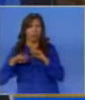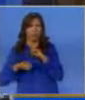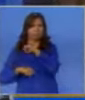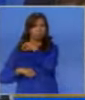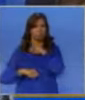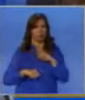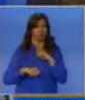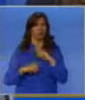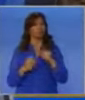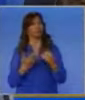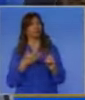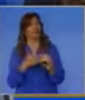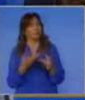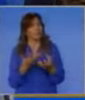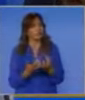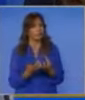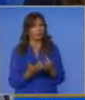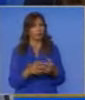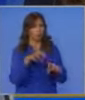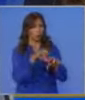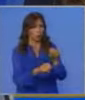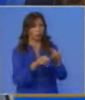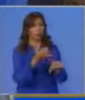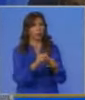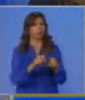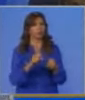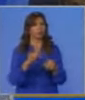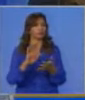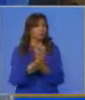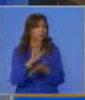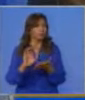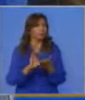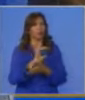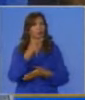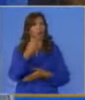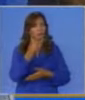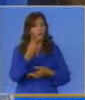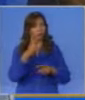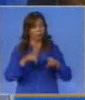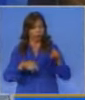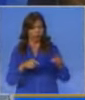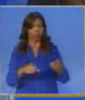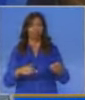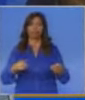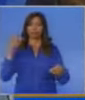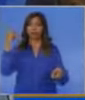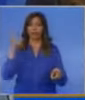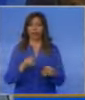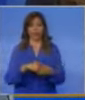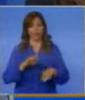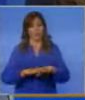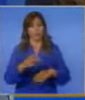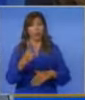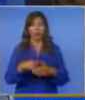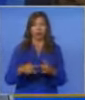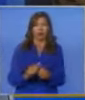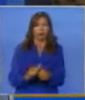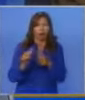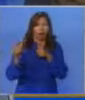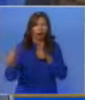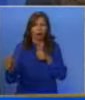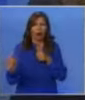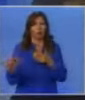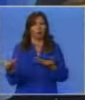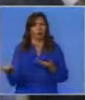buscando cupos en planteles fiscales de Guayaquil. La mayoría de ellos están inconformes porque asignaron a sus hijos a establecimientos